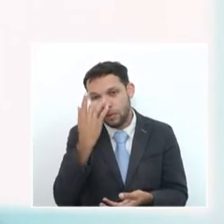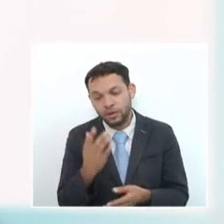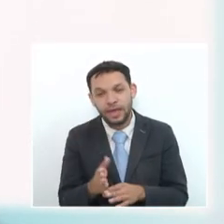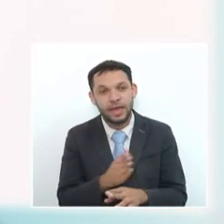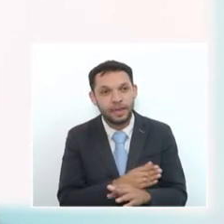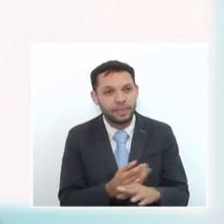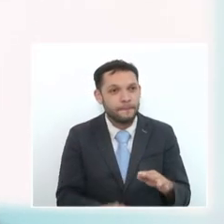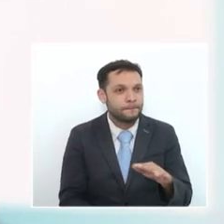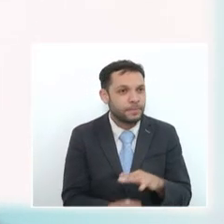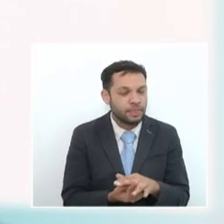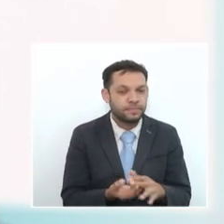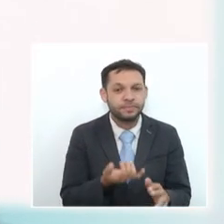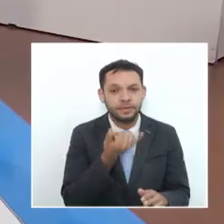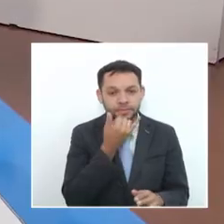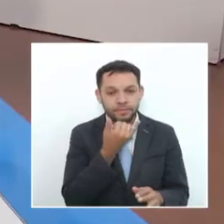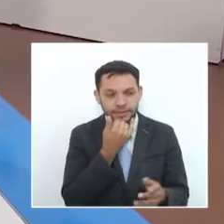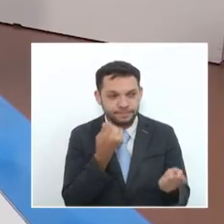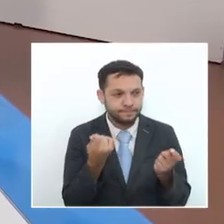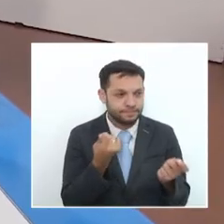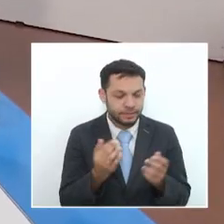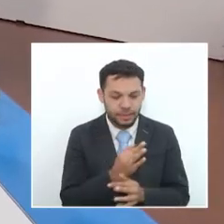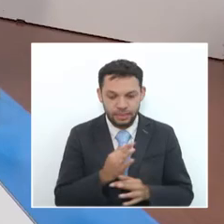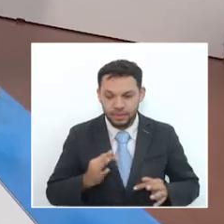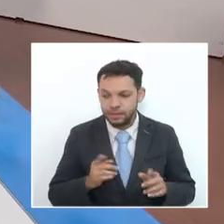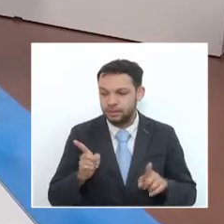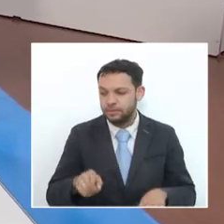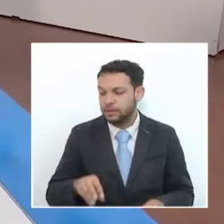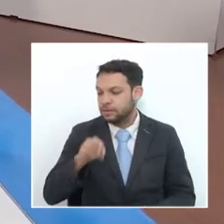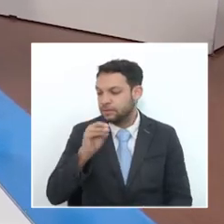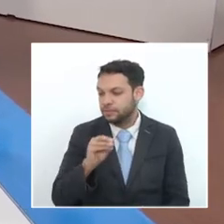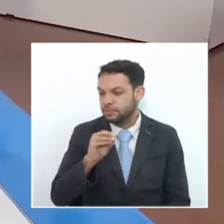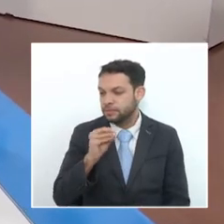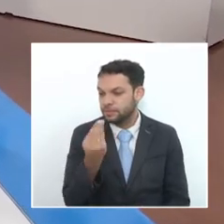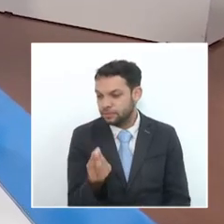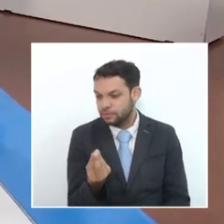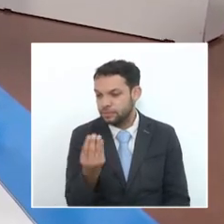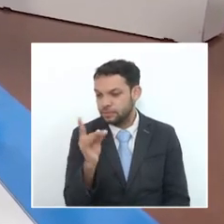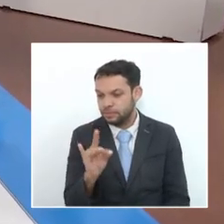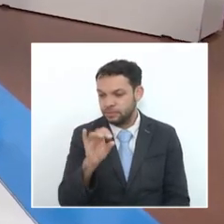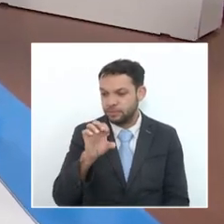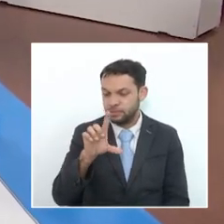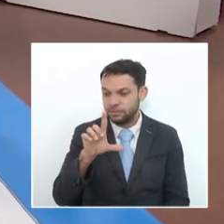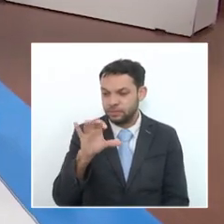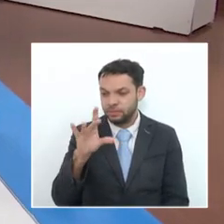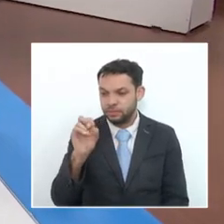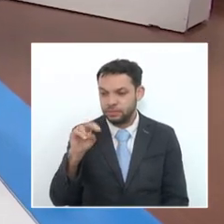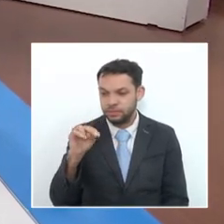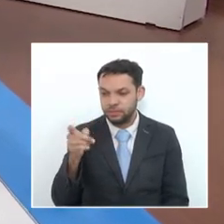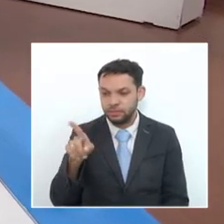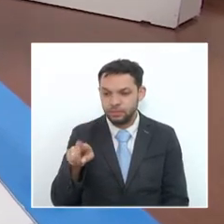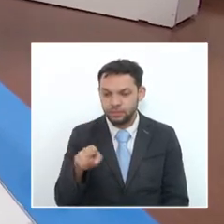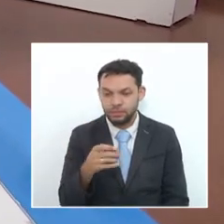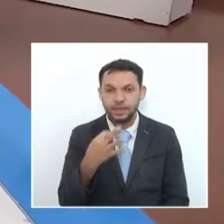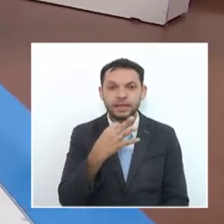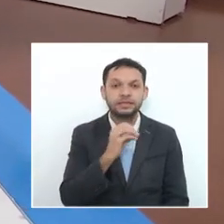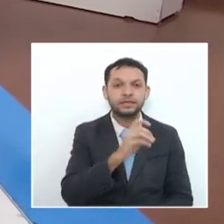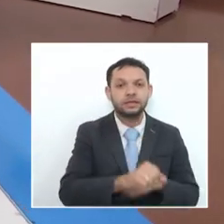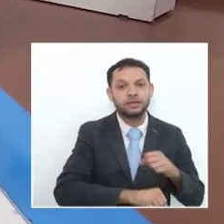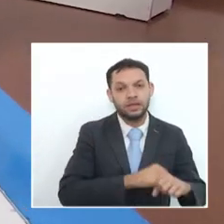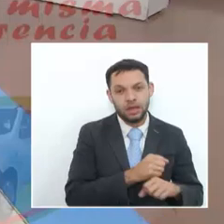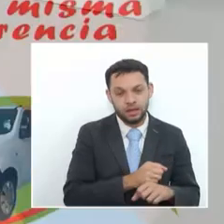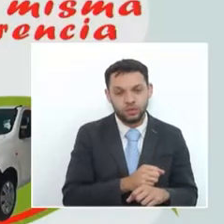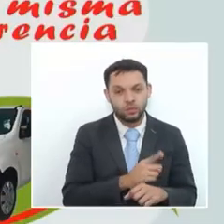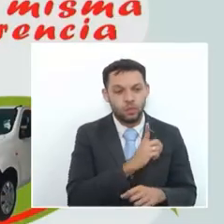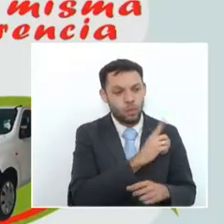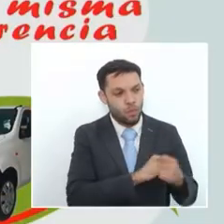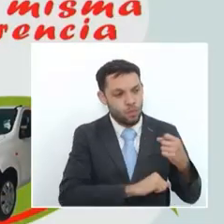el tratamiento. Las quelaciones son muy buenas en estos casos. En la celebración de los 30 años de Manimés el año pasado, pues se